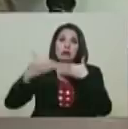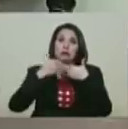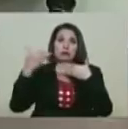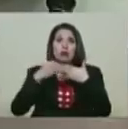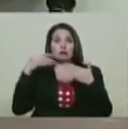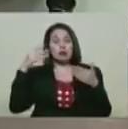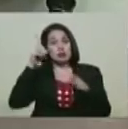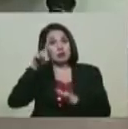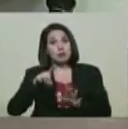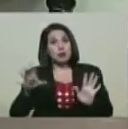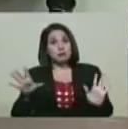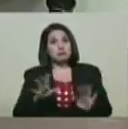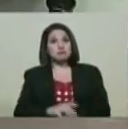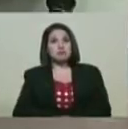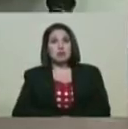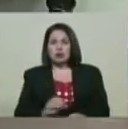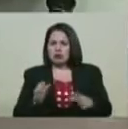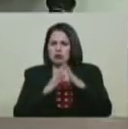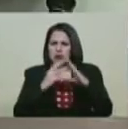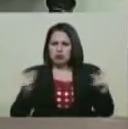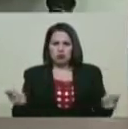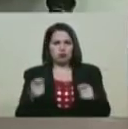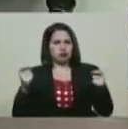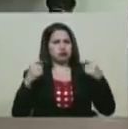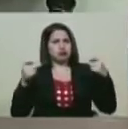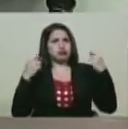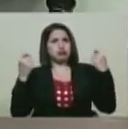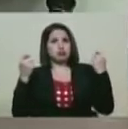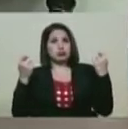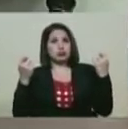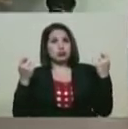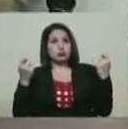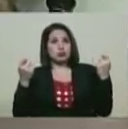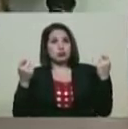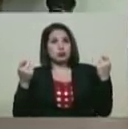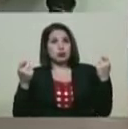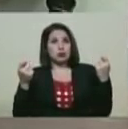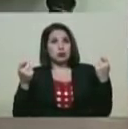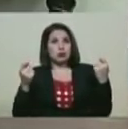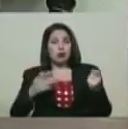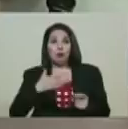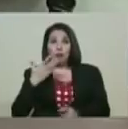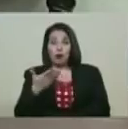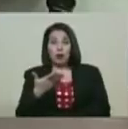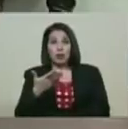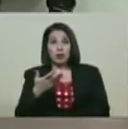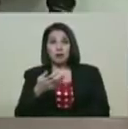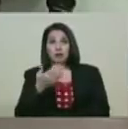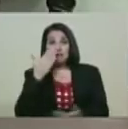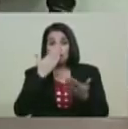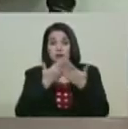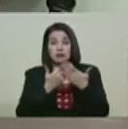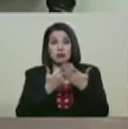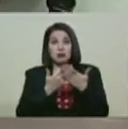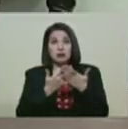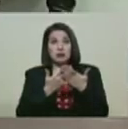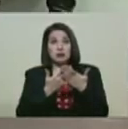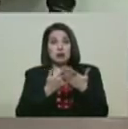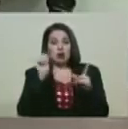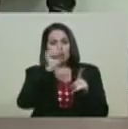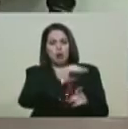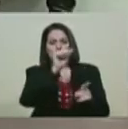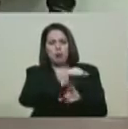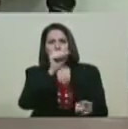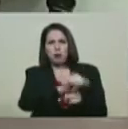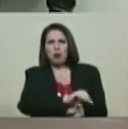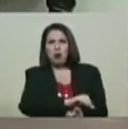también. Así que toda esta campaña es posible enfrentarla y derrotarla,